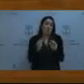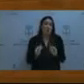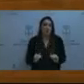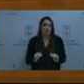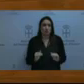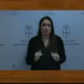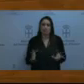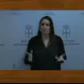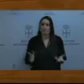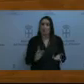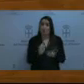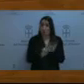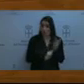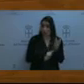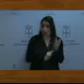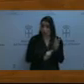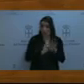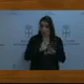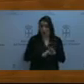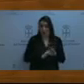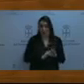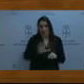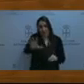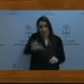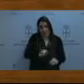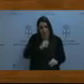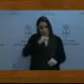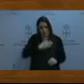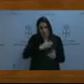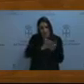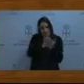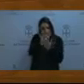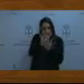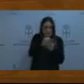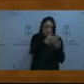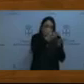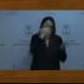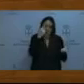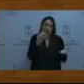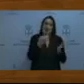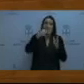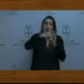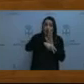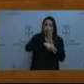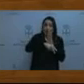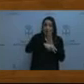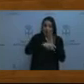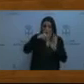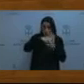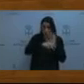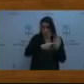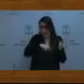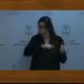Los contratos que se hacen para la adquisición de bienes y servicios tienen que seguir, y ustedes lo saben, una normativa estatal y